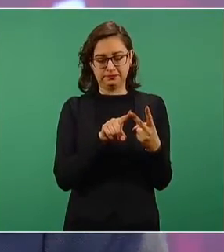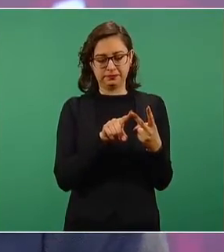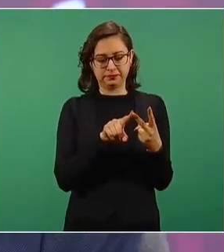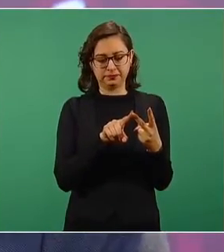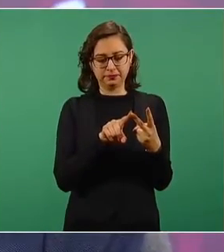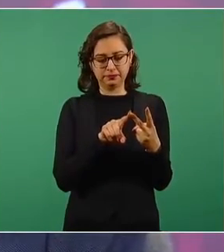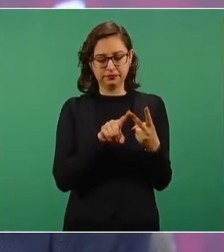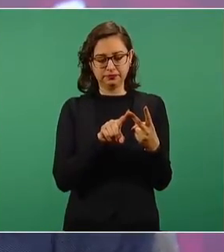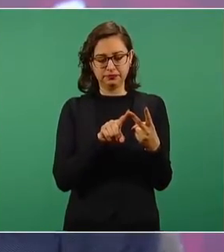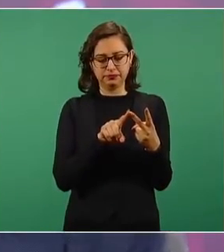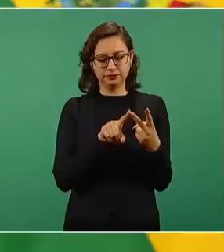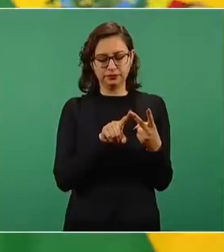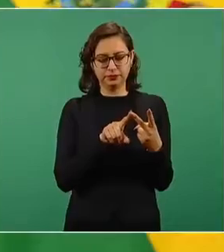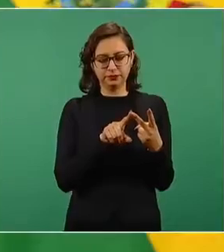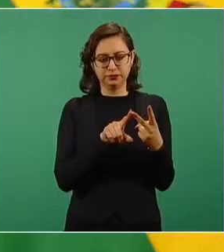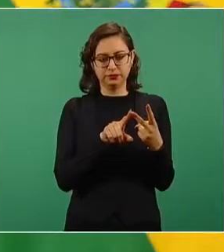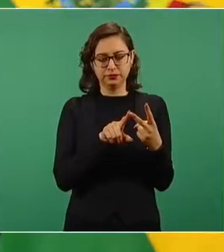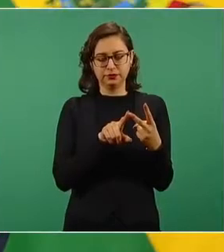recuperaron